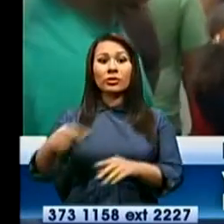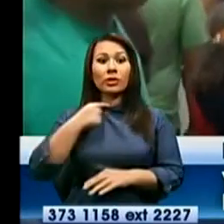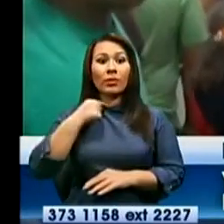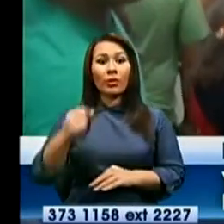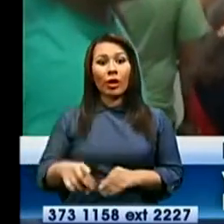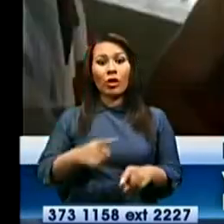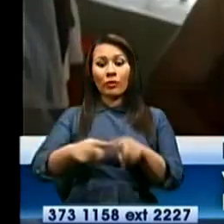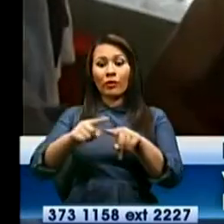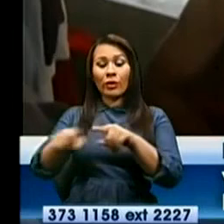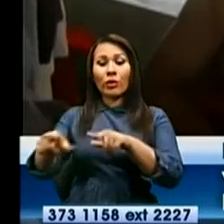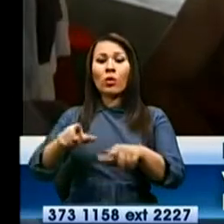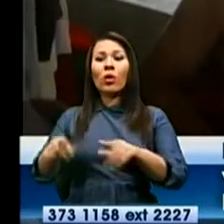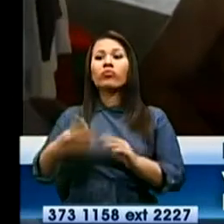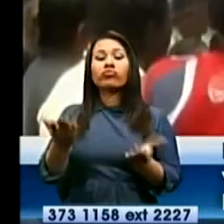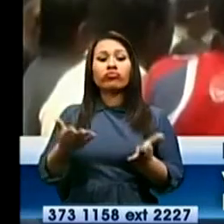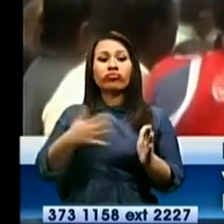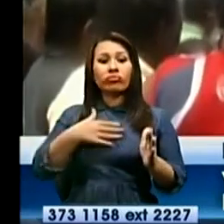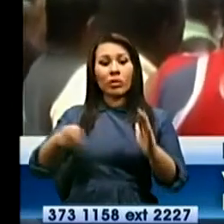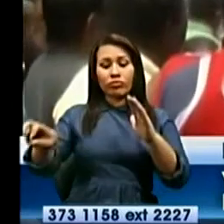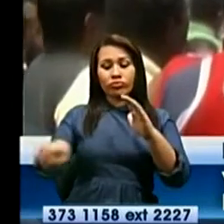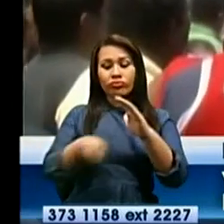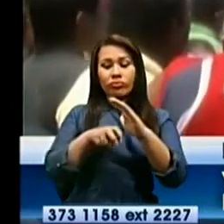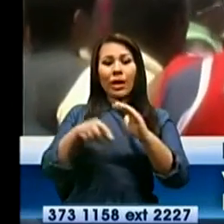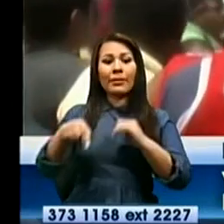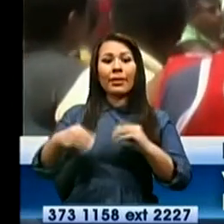permanecen en los diferentes albergues de Manabí.